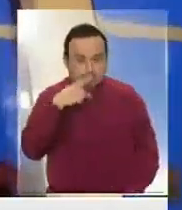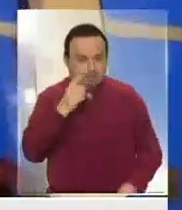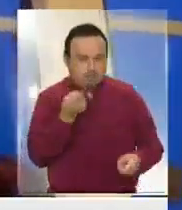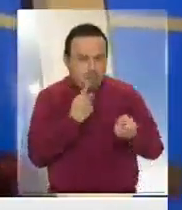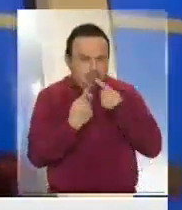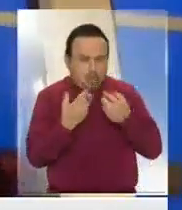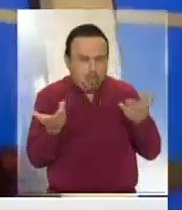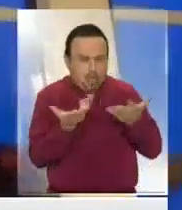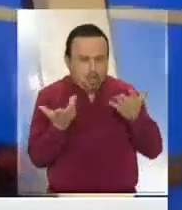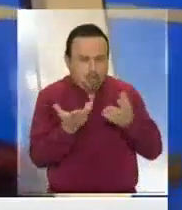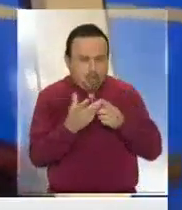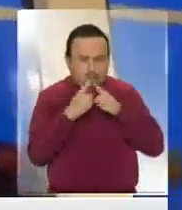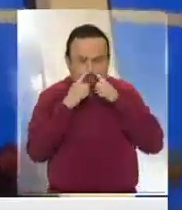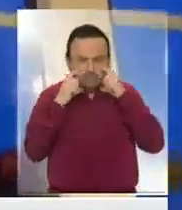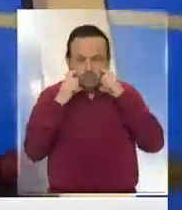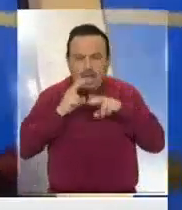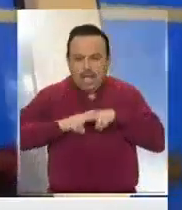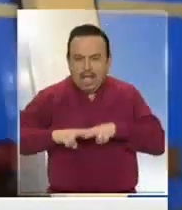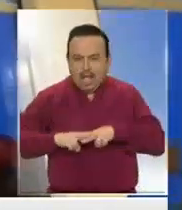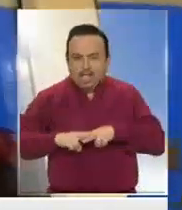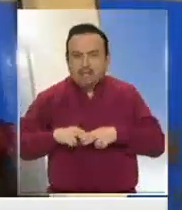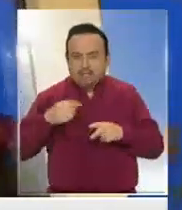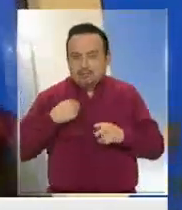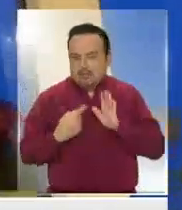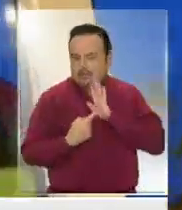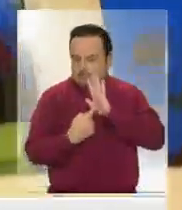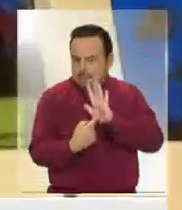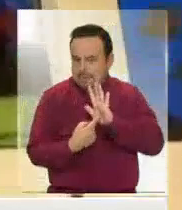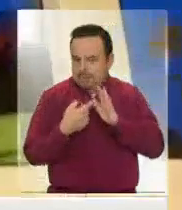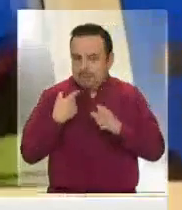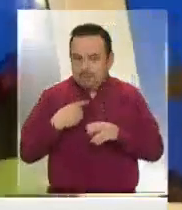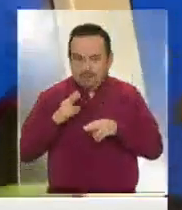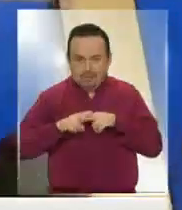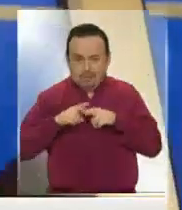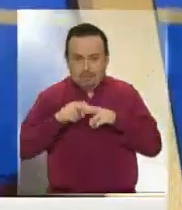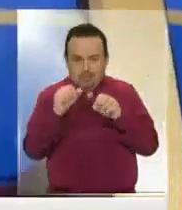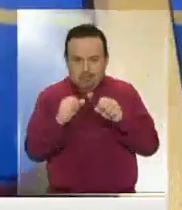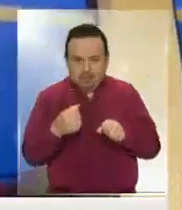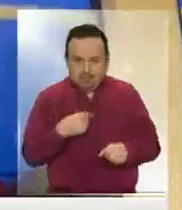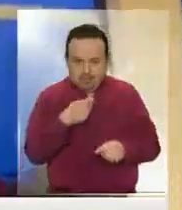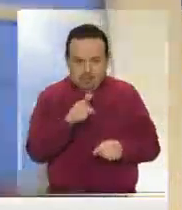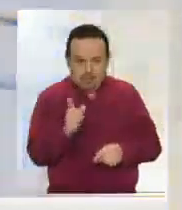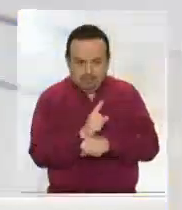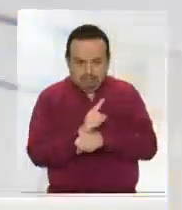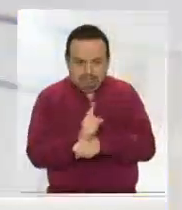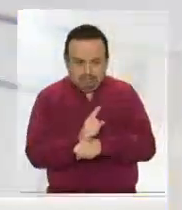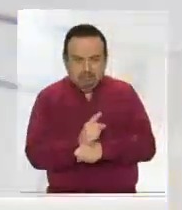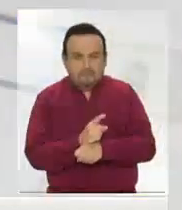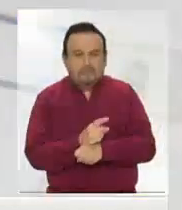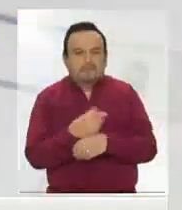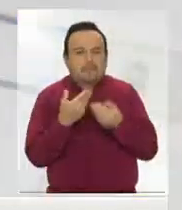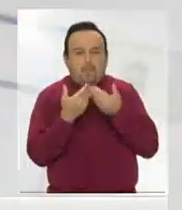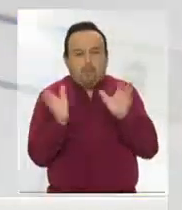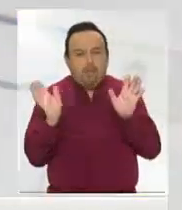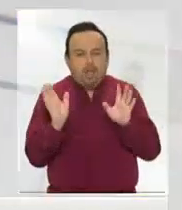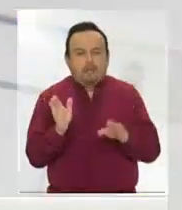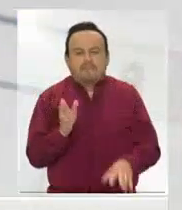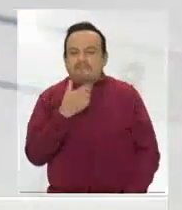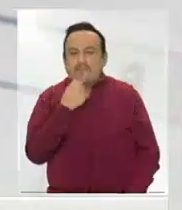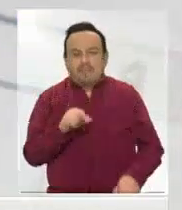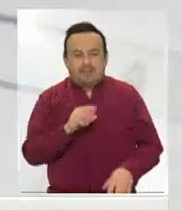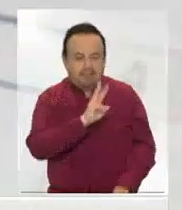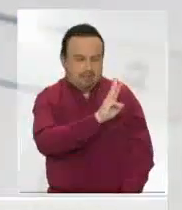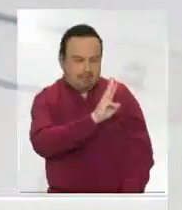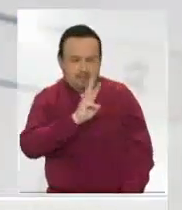preguntado cómo se hacen estas mascarillas, os voy a hacer un tutorial a ver si lo puedo hacer súper rápido. Son varios los tutoriales que